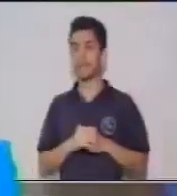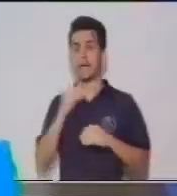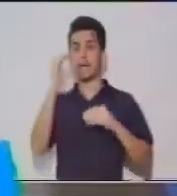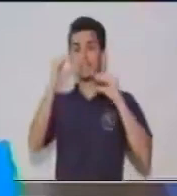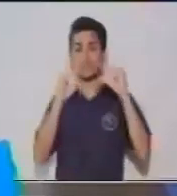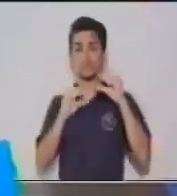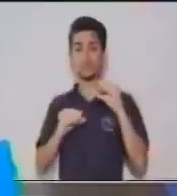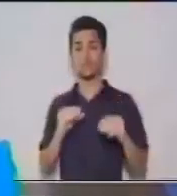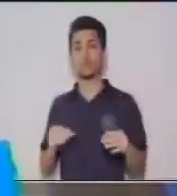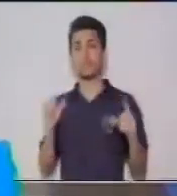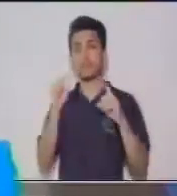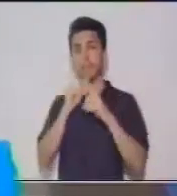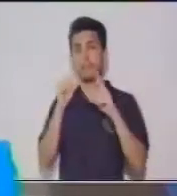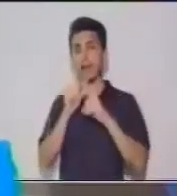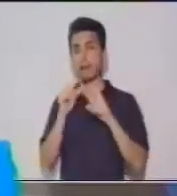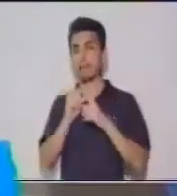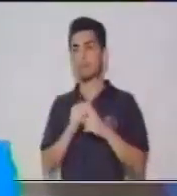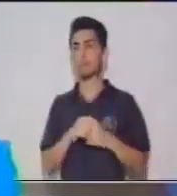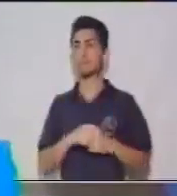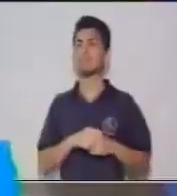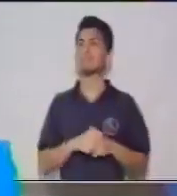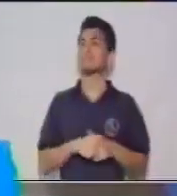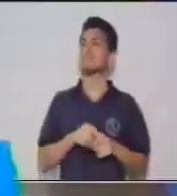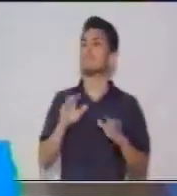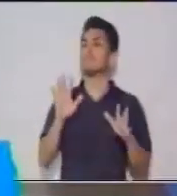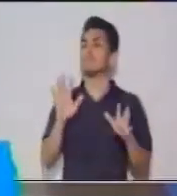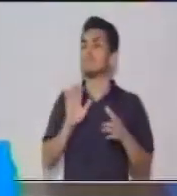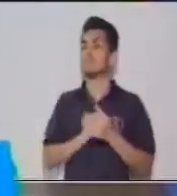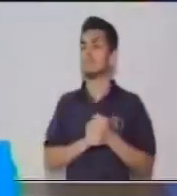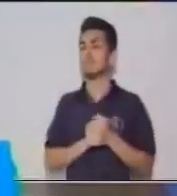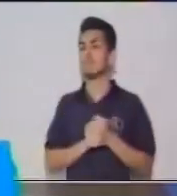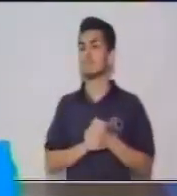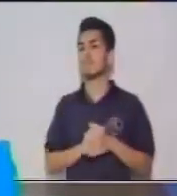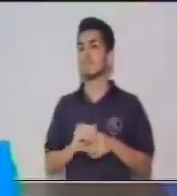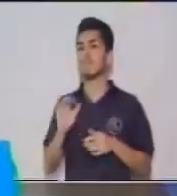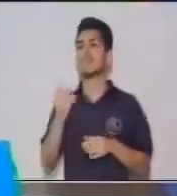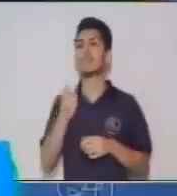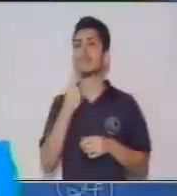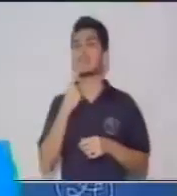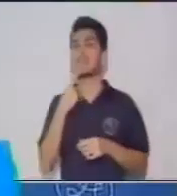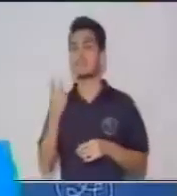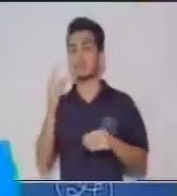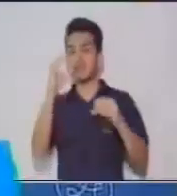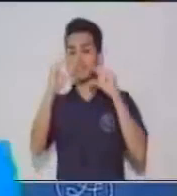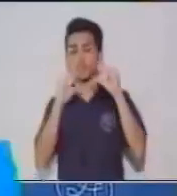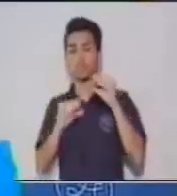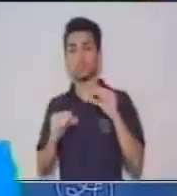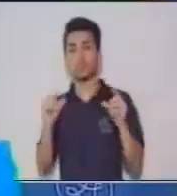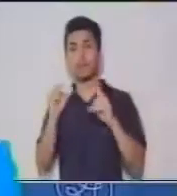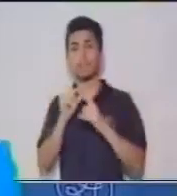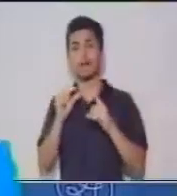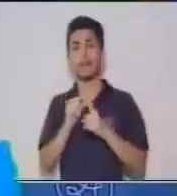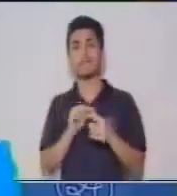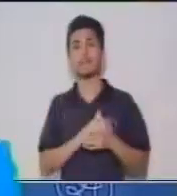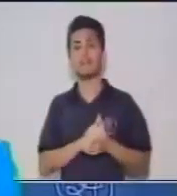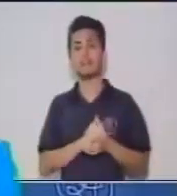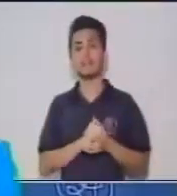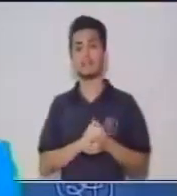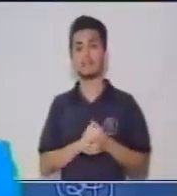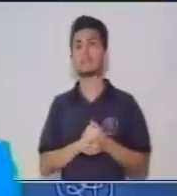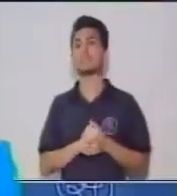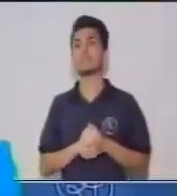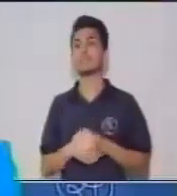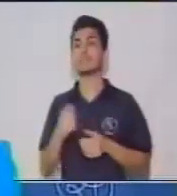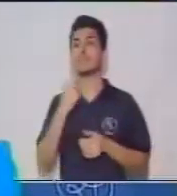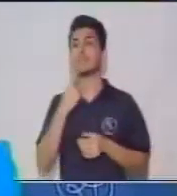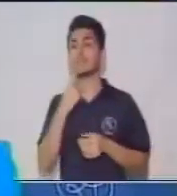de palabras. Pero, ¿qué nos dice que es realmente la estructura de las palabras? Bueno, nos dice